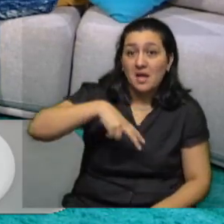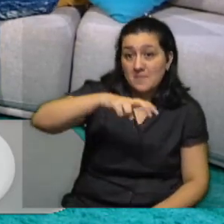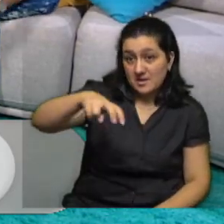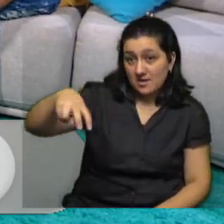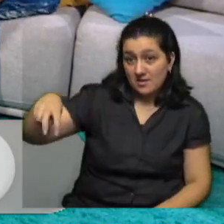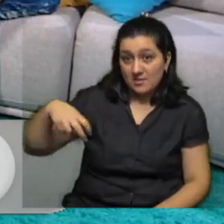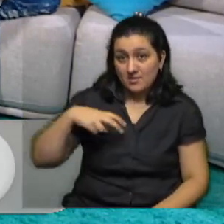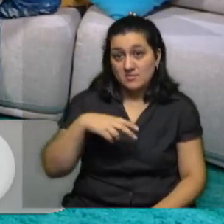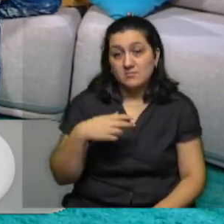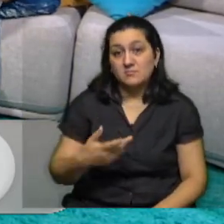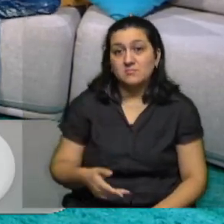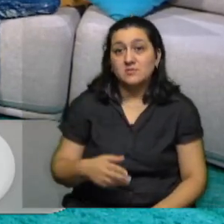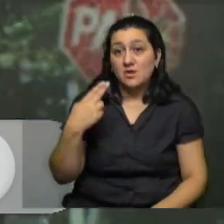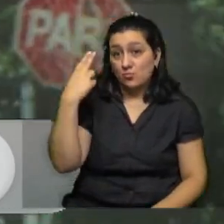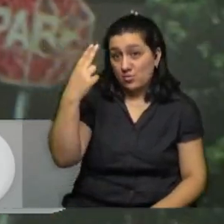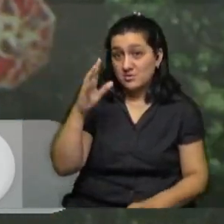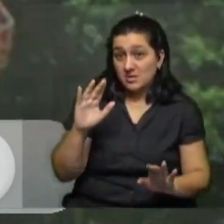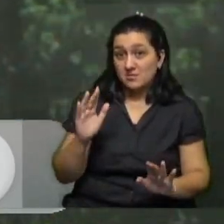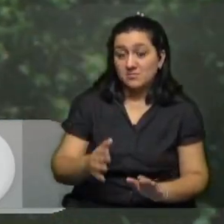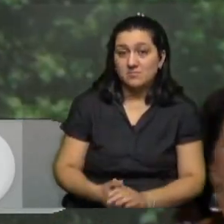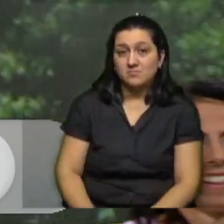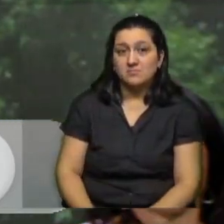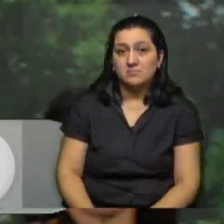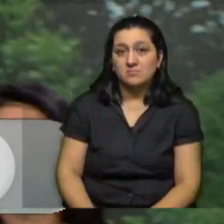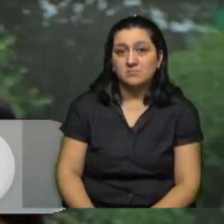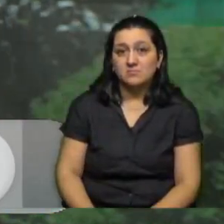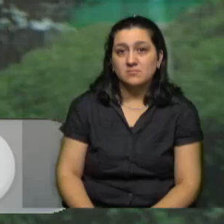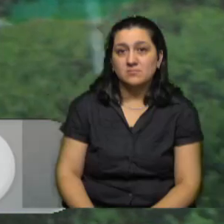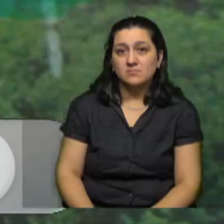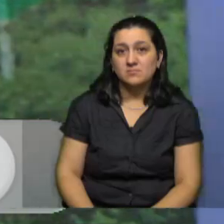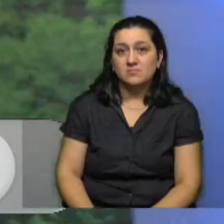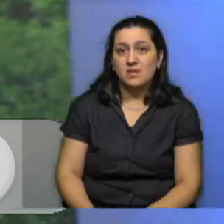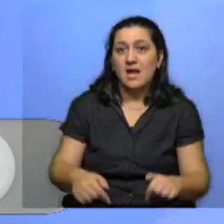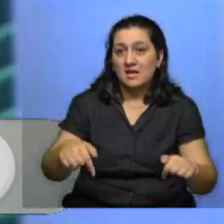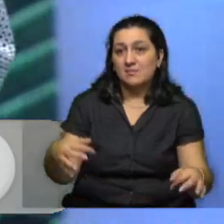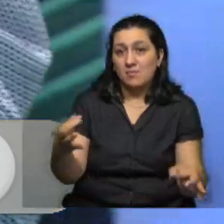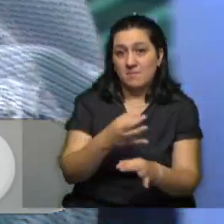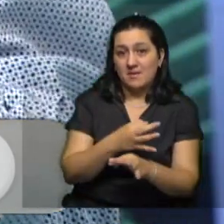divino. Si Dios autoriza. A ver, vamos primero. Acá estamos notables.